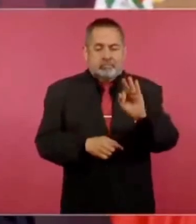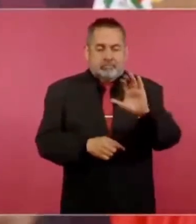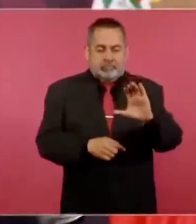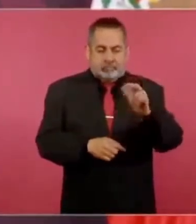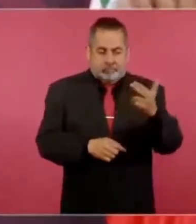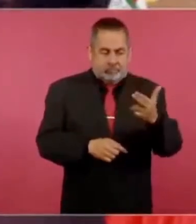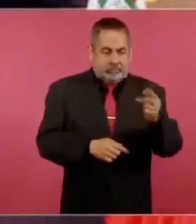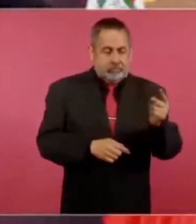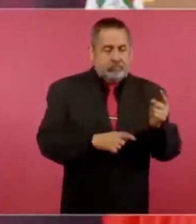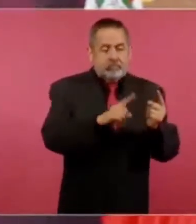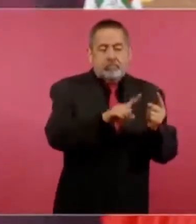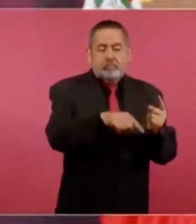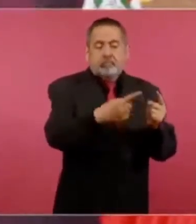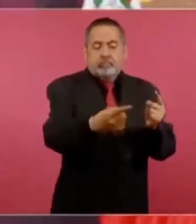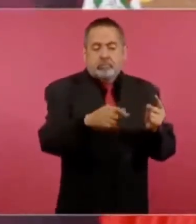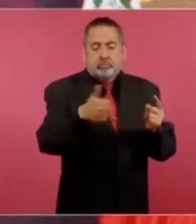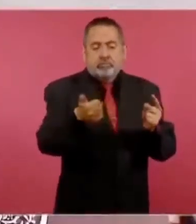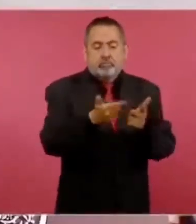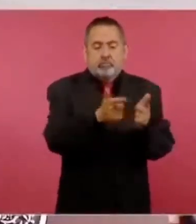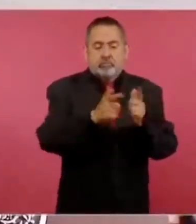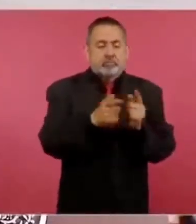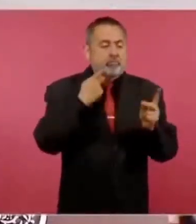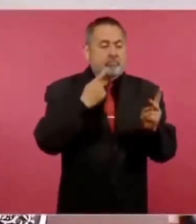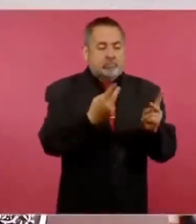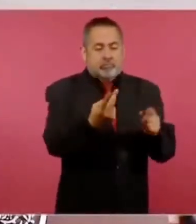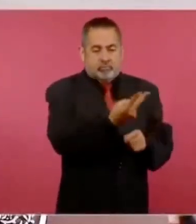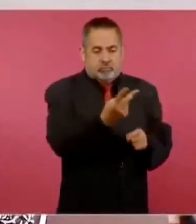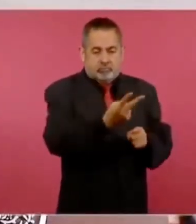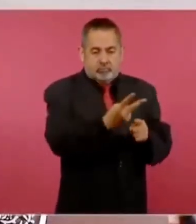fue apoyado por otro partido.